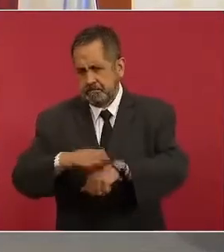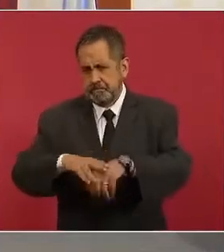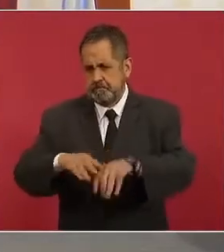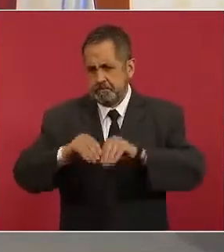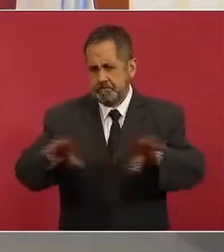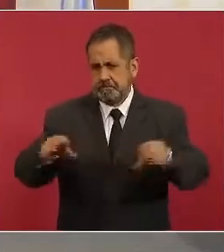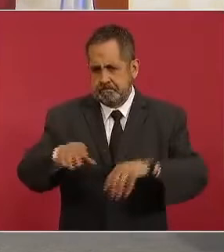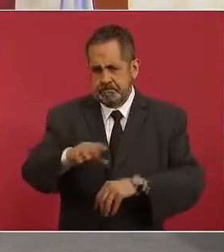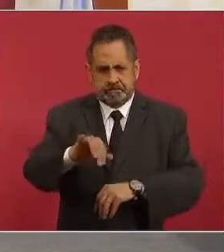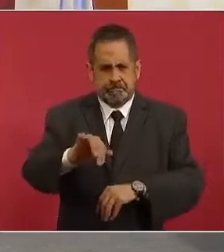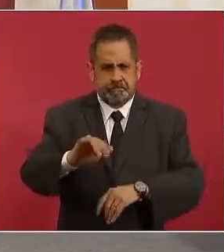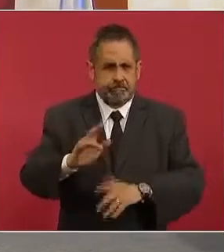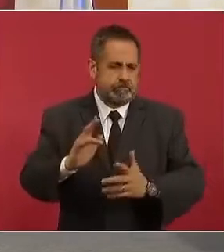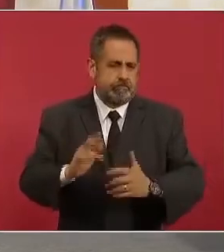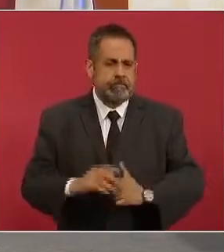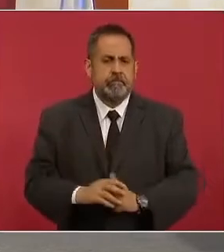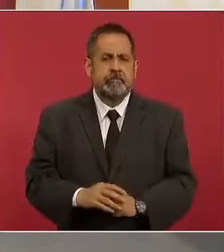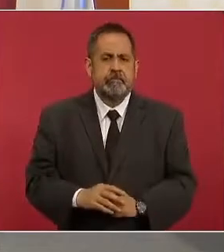Porque